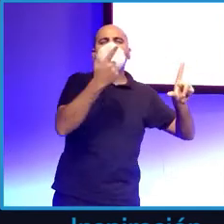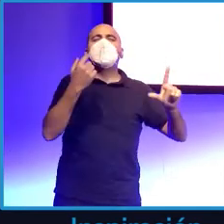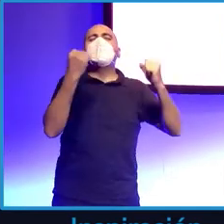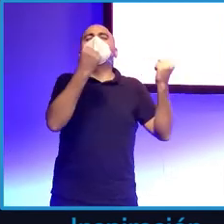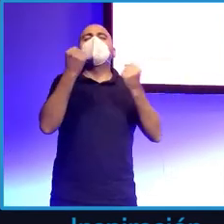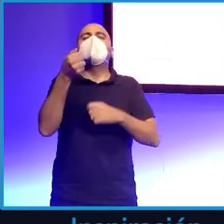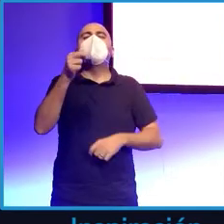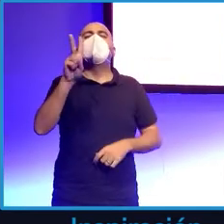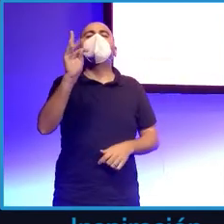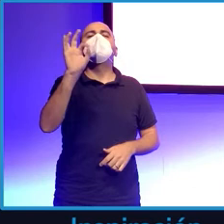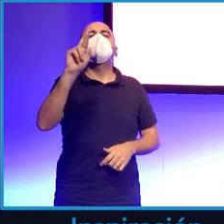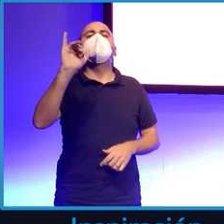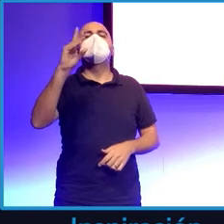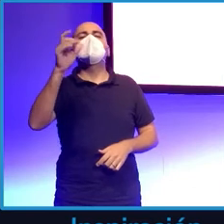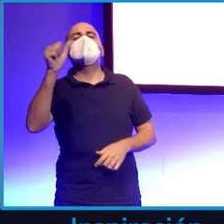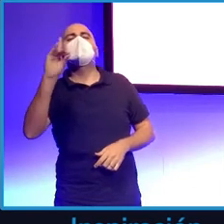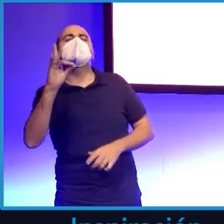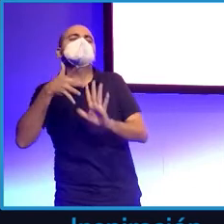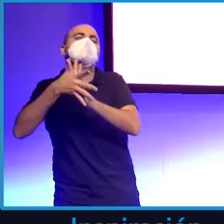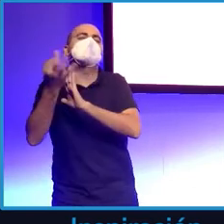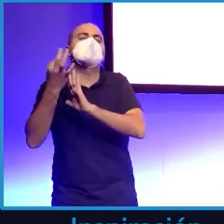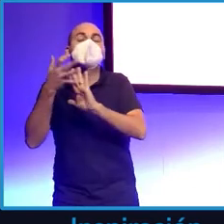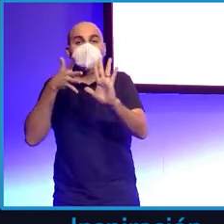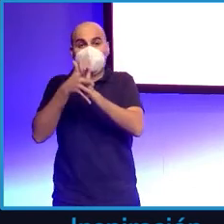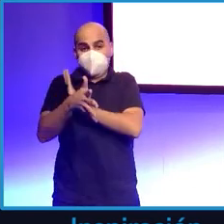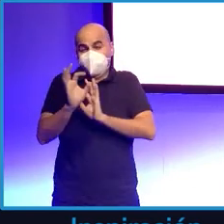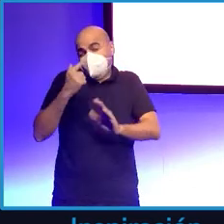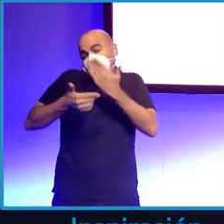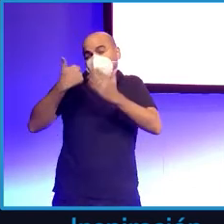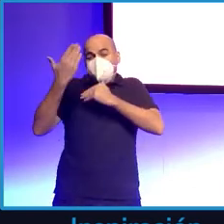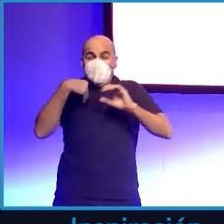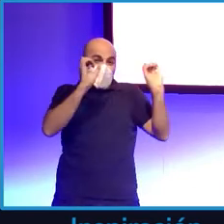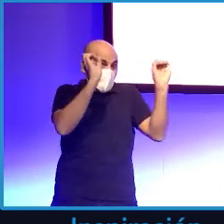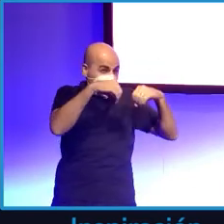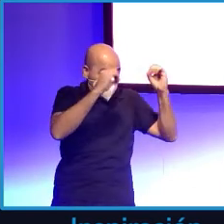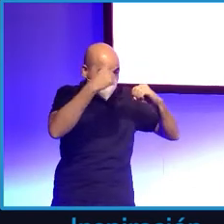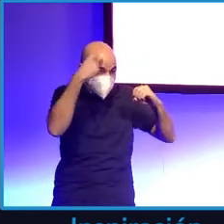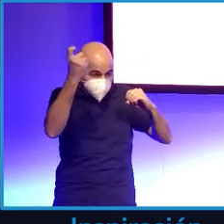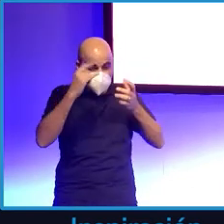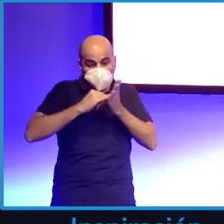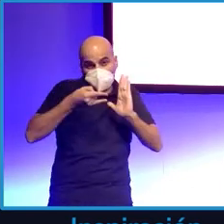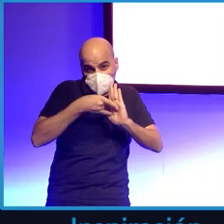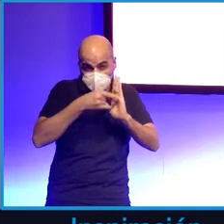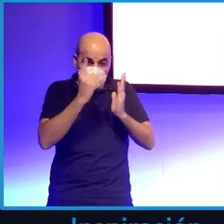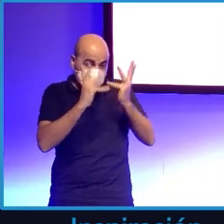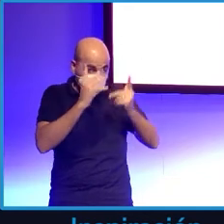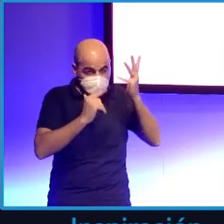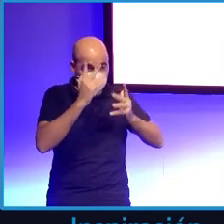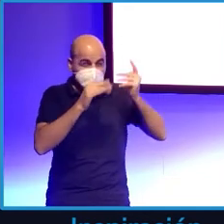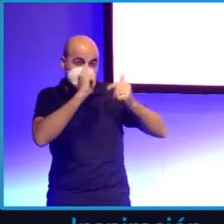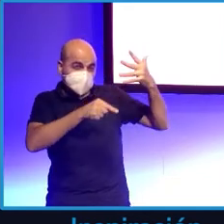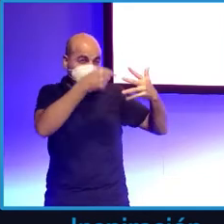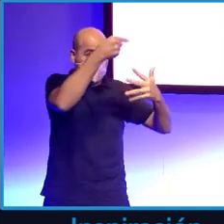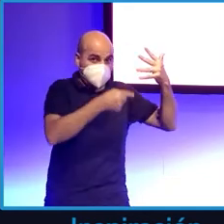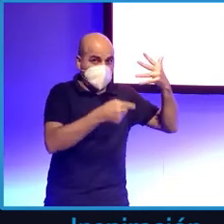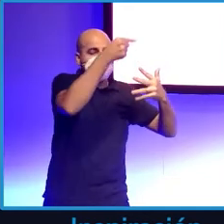al final run que es ese algoritmo primigenio que inventó google que significaba ese traspaso de autoridad para son sinónimos por si lo